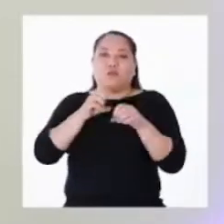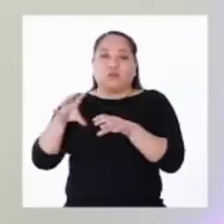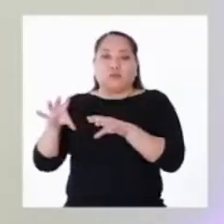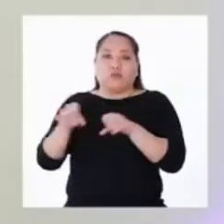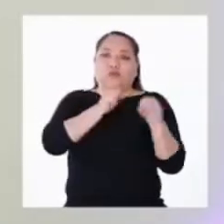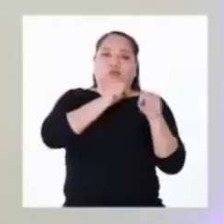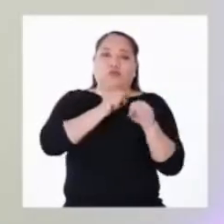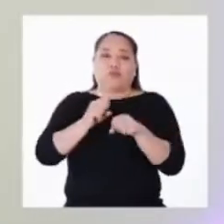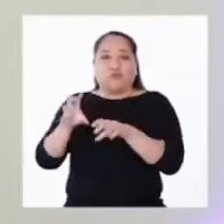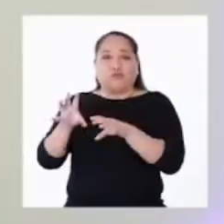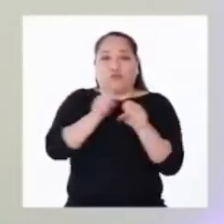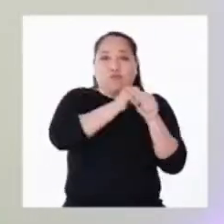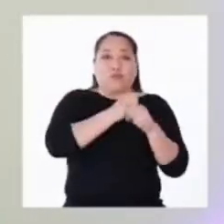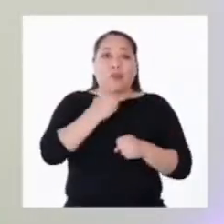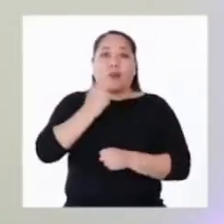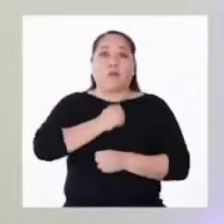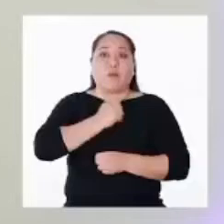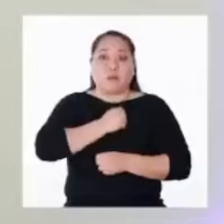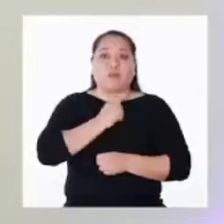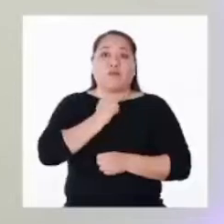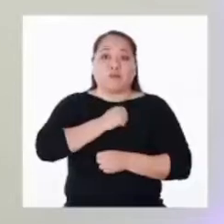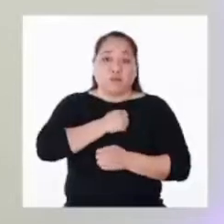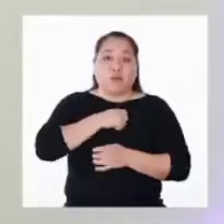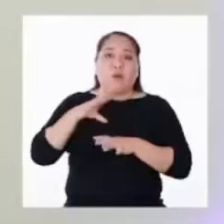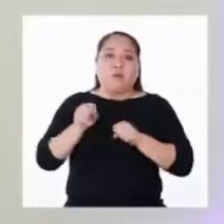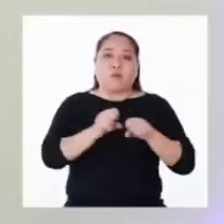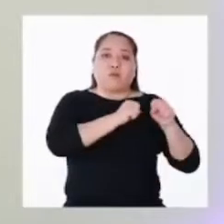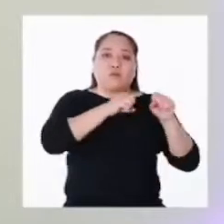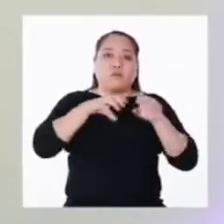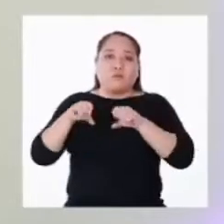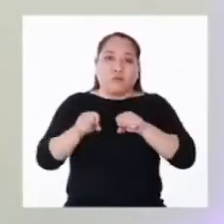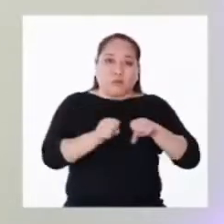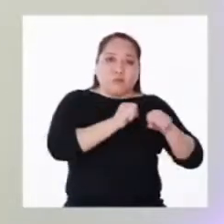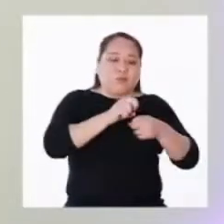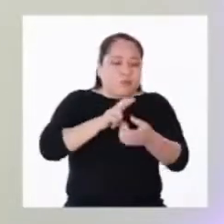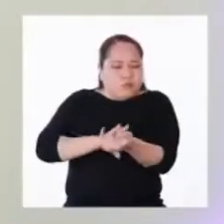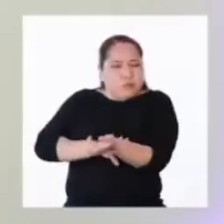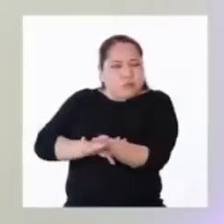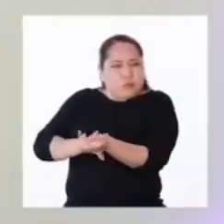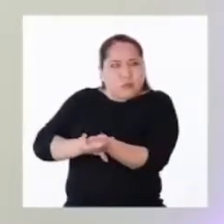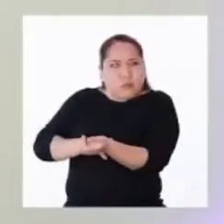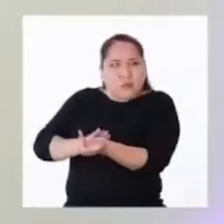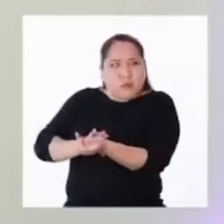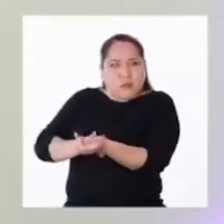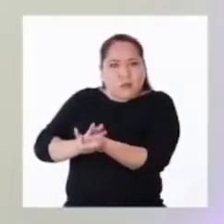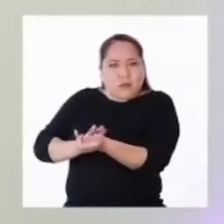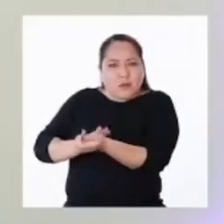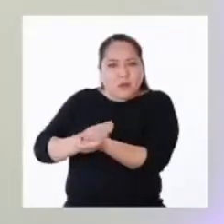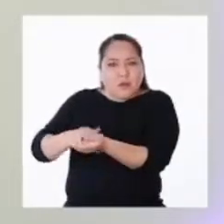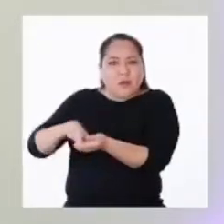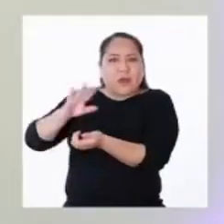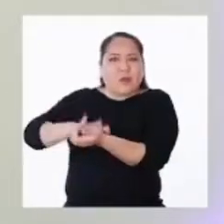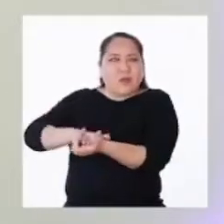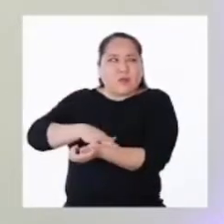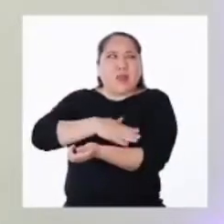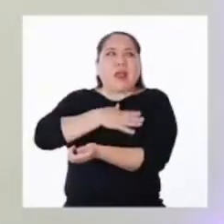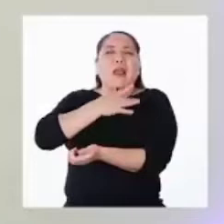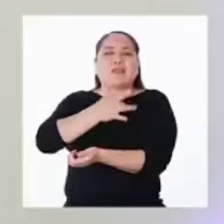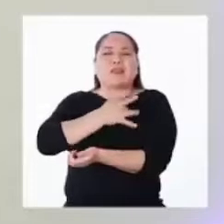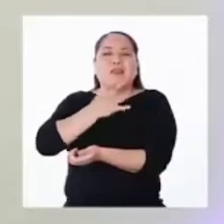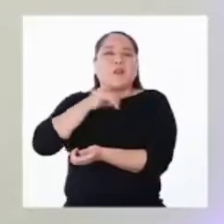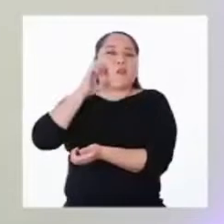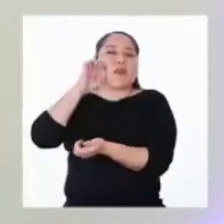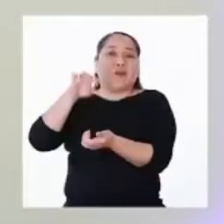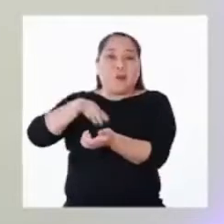flujo refleja cada latido del corazón y se puede detectar fácilmente en las arterias que pasan cerca de la superficie del